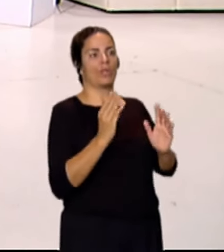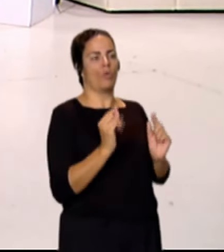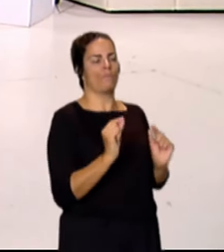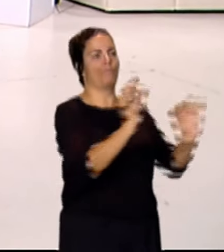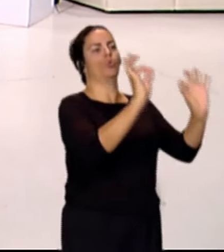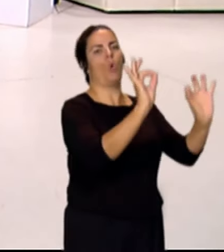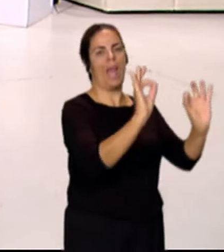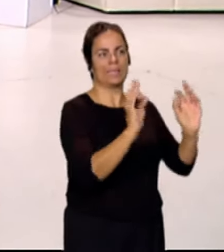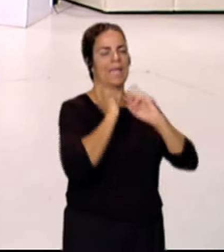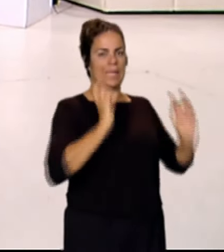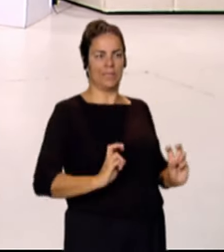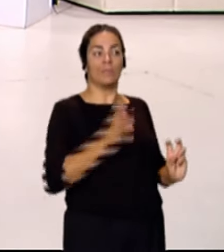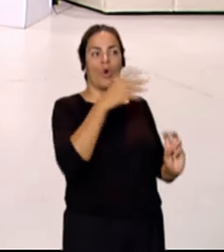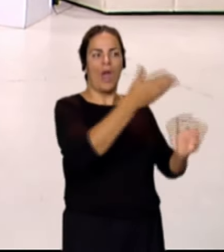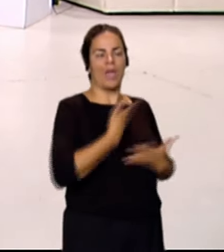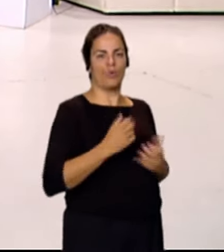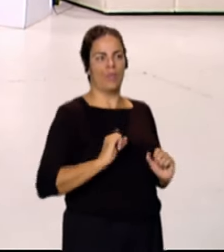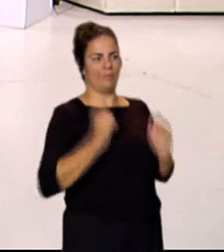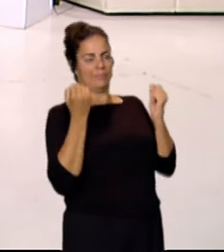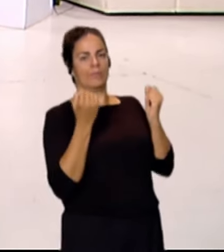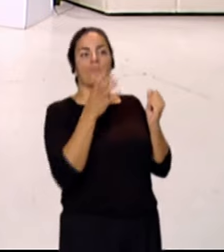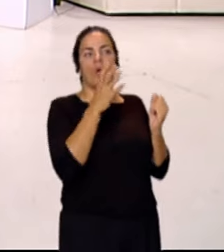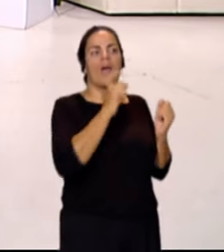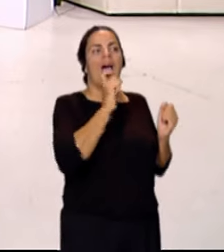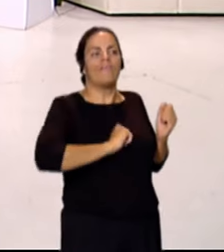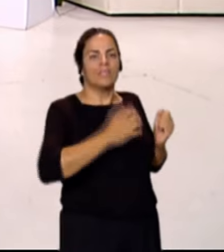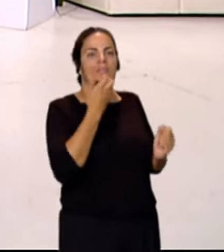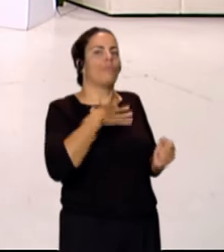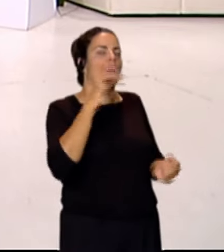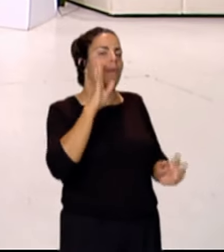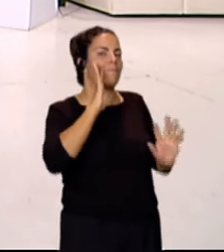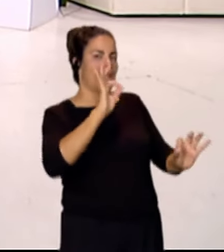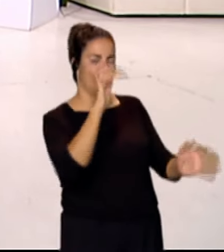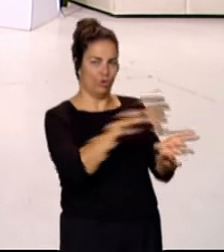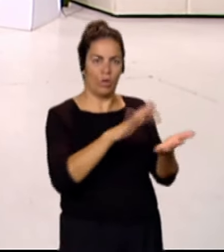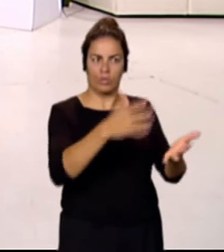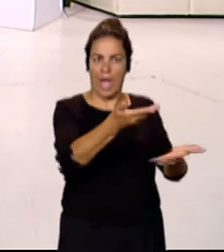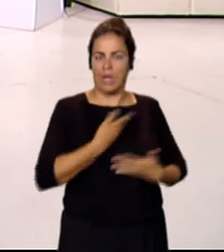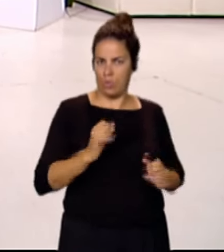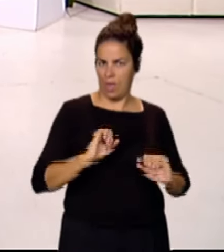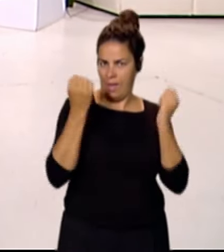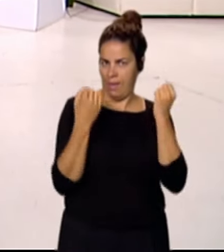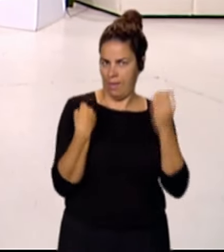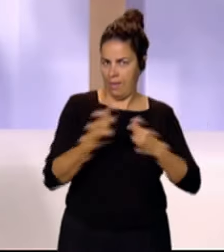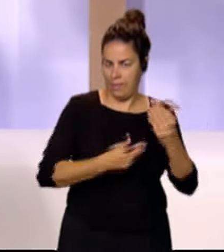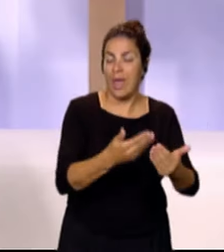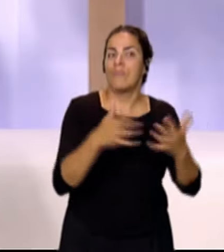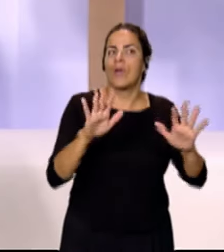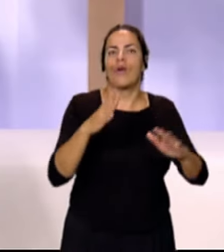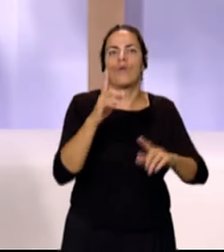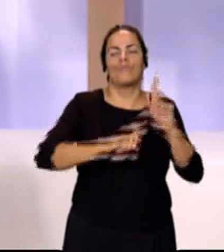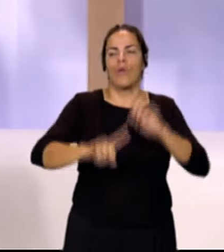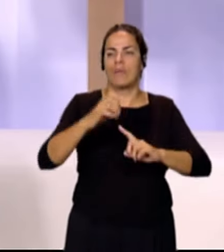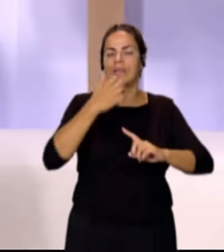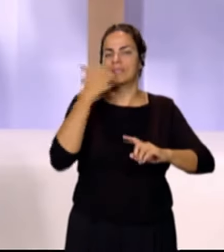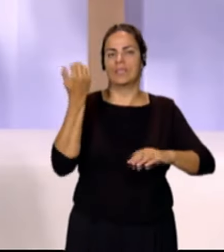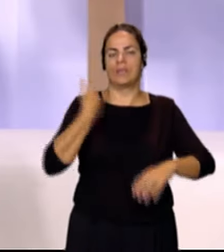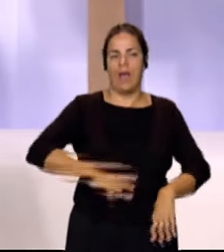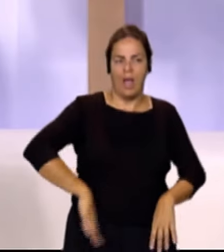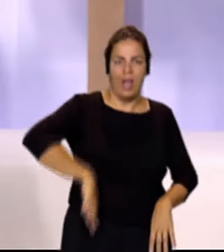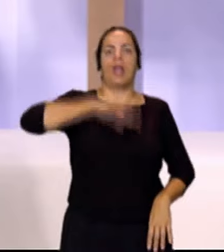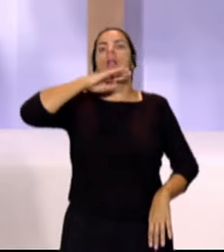porque nos pone en situación de alerta cuándo puede haber un peligro y nos ayuda a sobrevivir el problema es cuando todo tiene un límite No ese vaso se desborda y